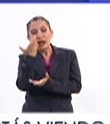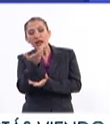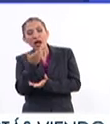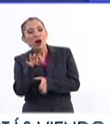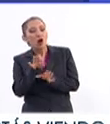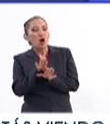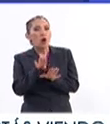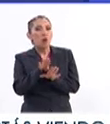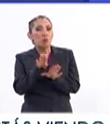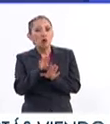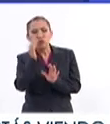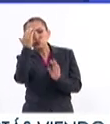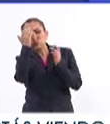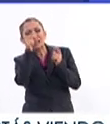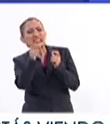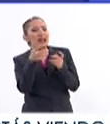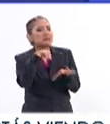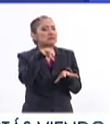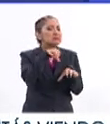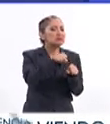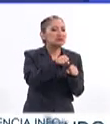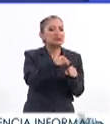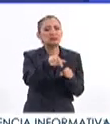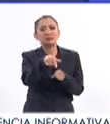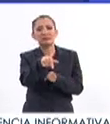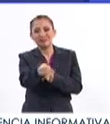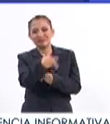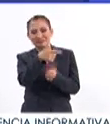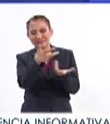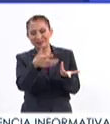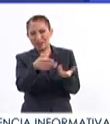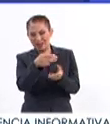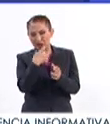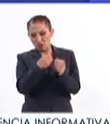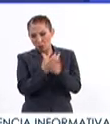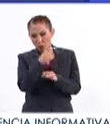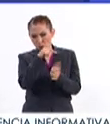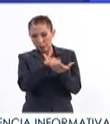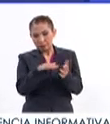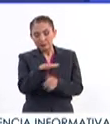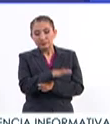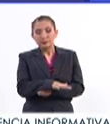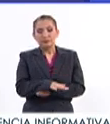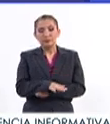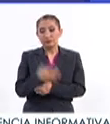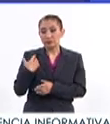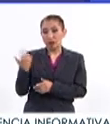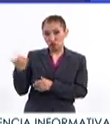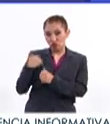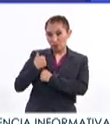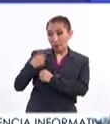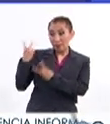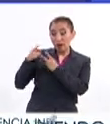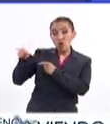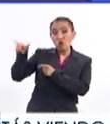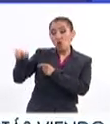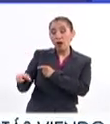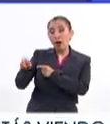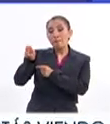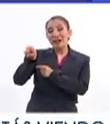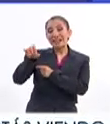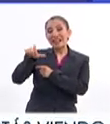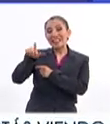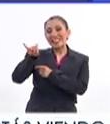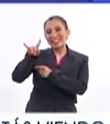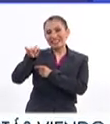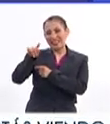intención de conocer y de conquistar, ¿no?, este nuevo mundo, con sus soldados llega Bernal Díaz del